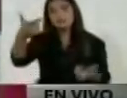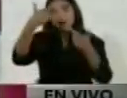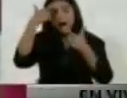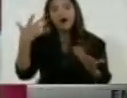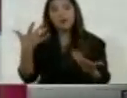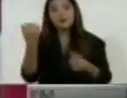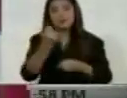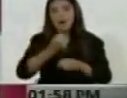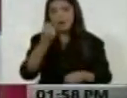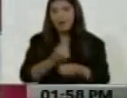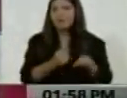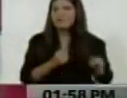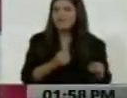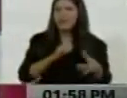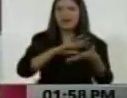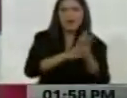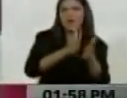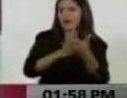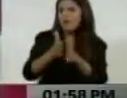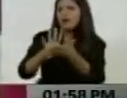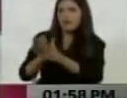del sicario,